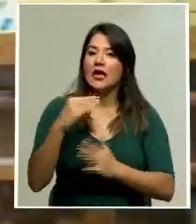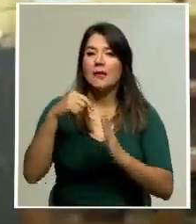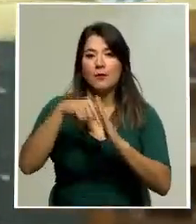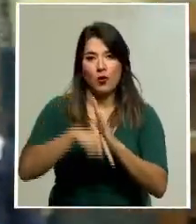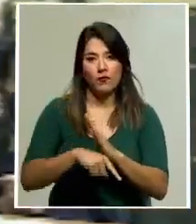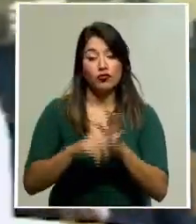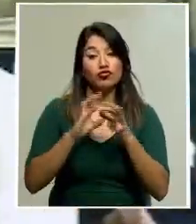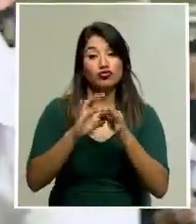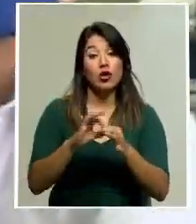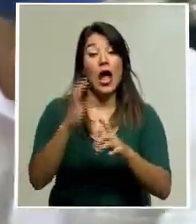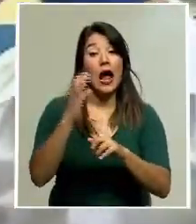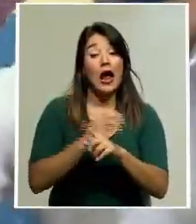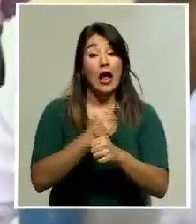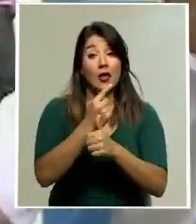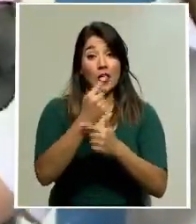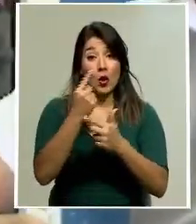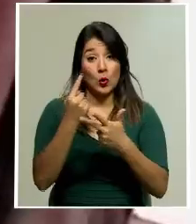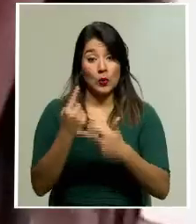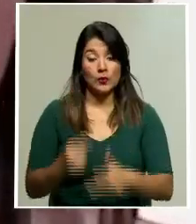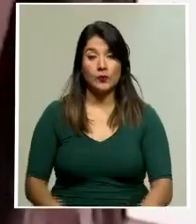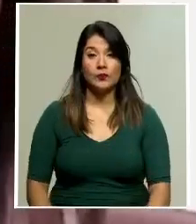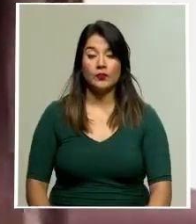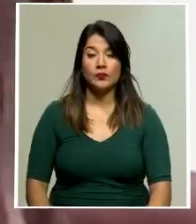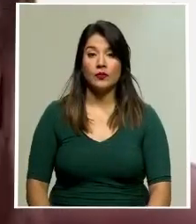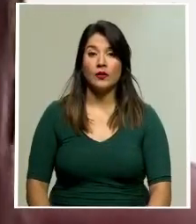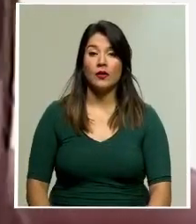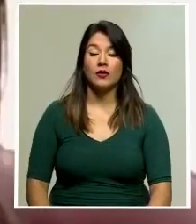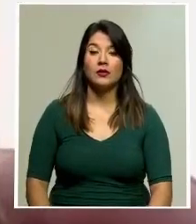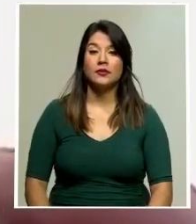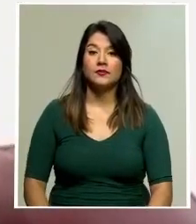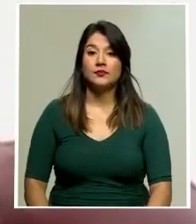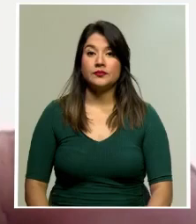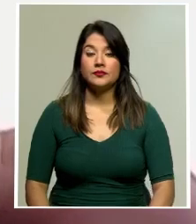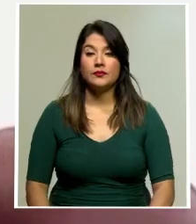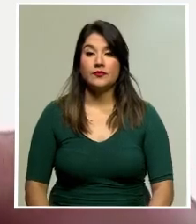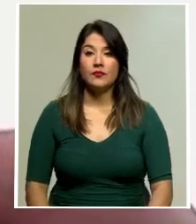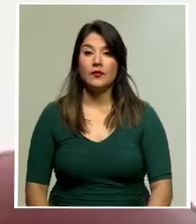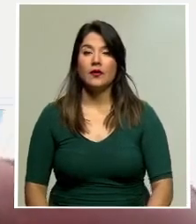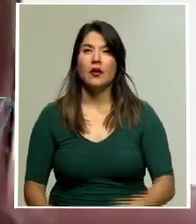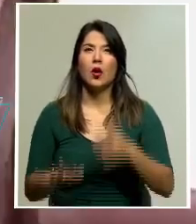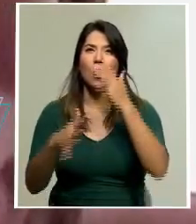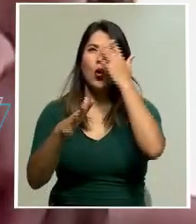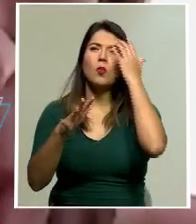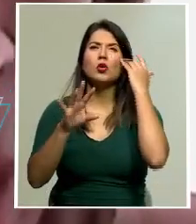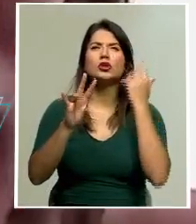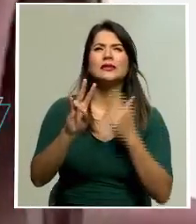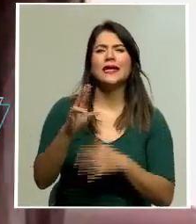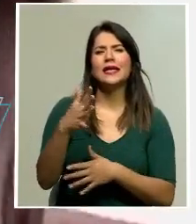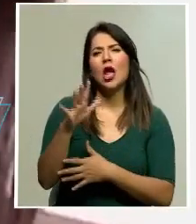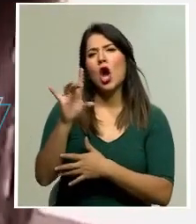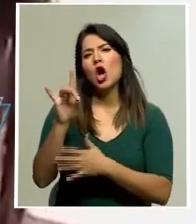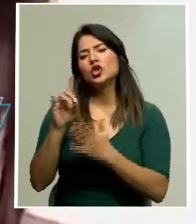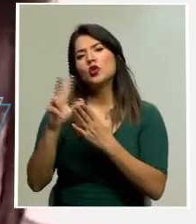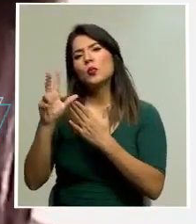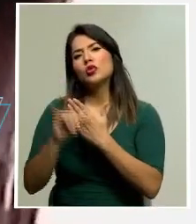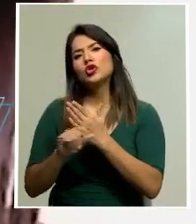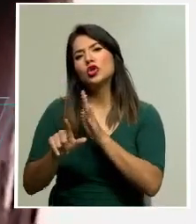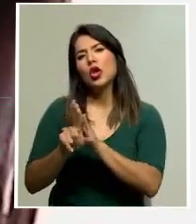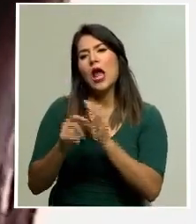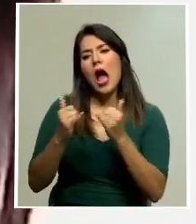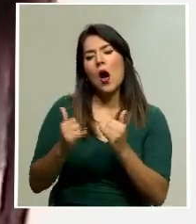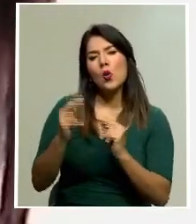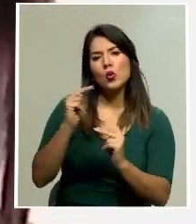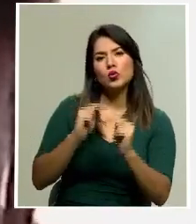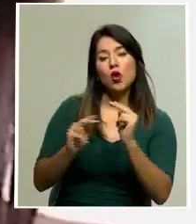estas propuestas del Poder Ejecutivo. Hay tres de los 7 u 8 proyectos de ley que se están negociando con el Fondo